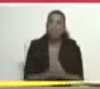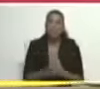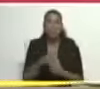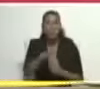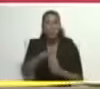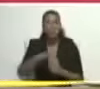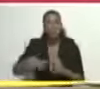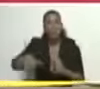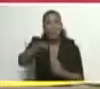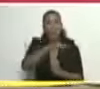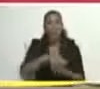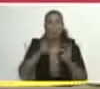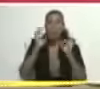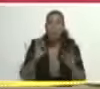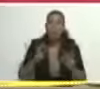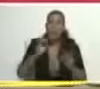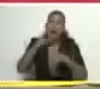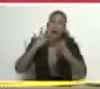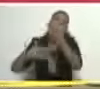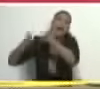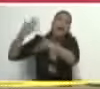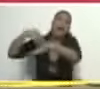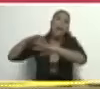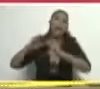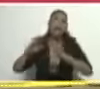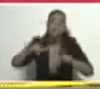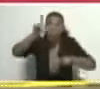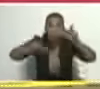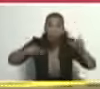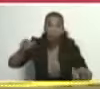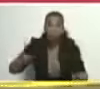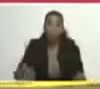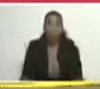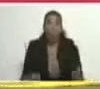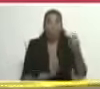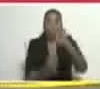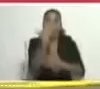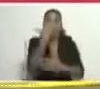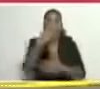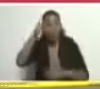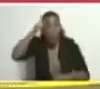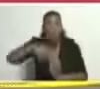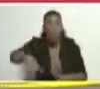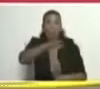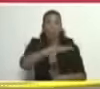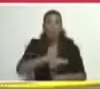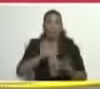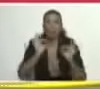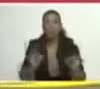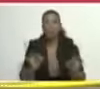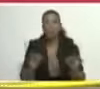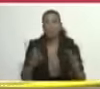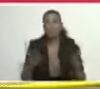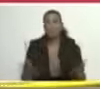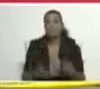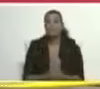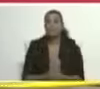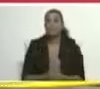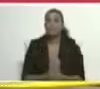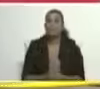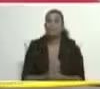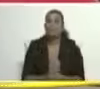se ha establecido históricamente es que the handmaiden